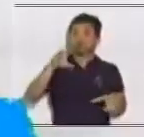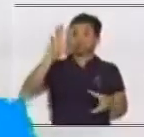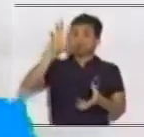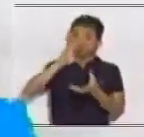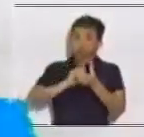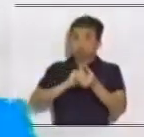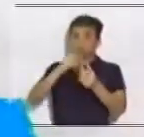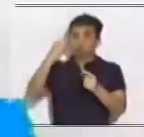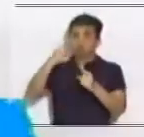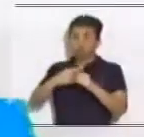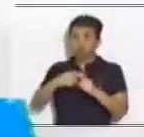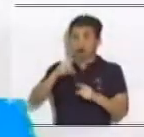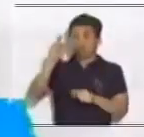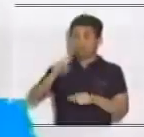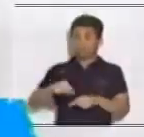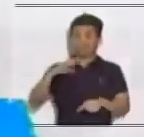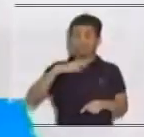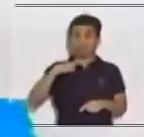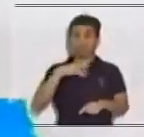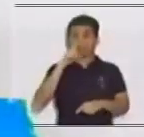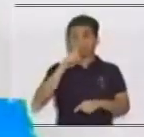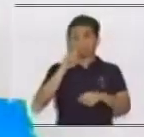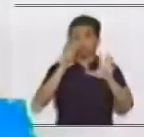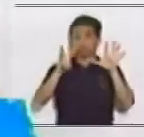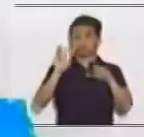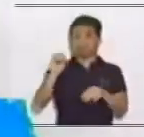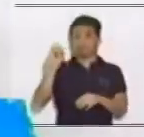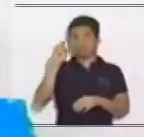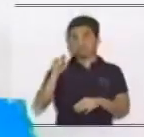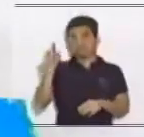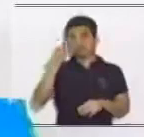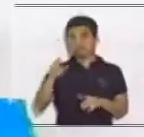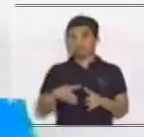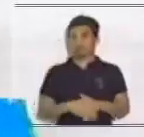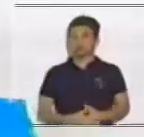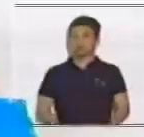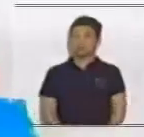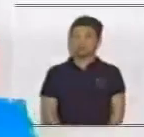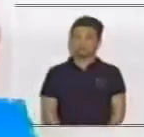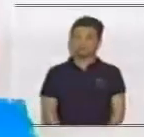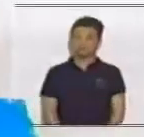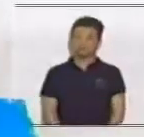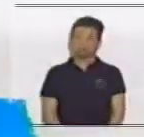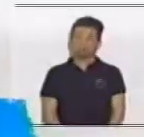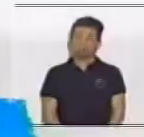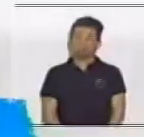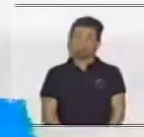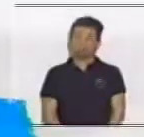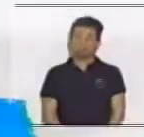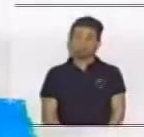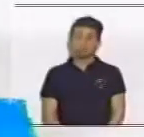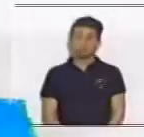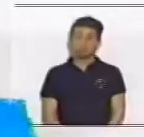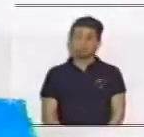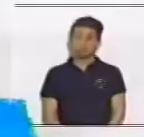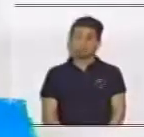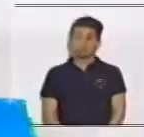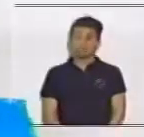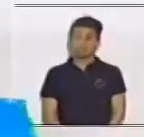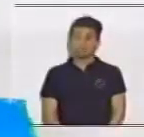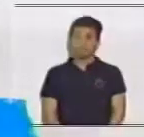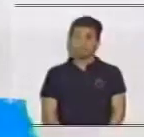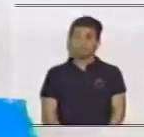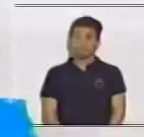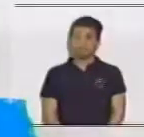los internos, siempre da 180 grados. Aquí está entonces el otro tipo de triángulo,